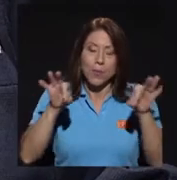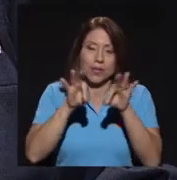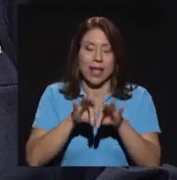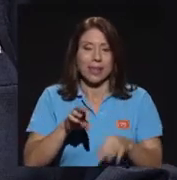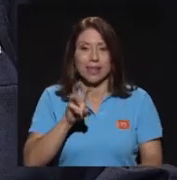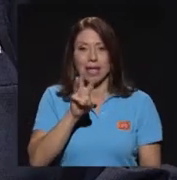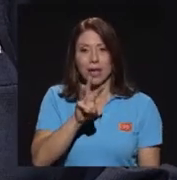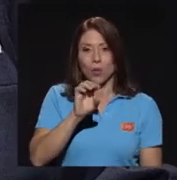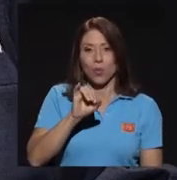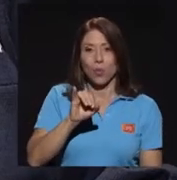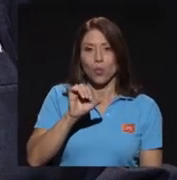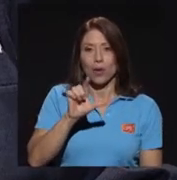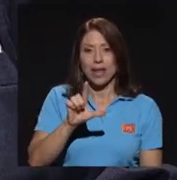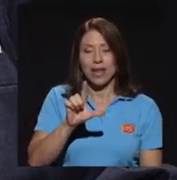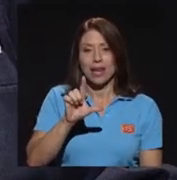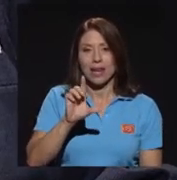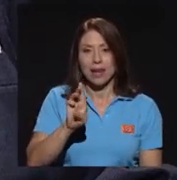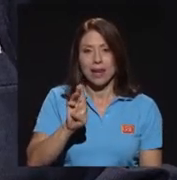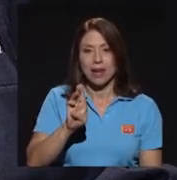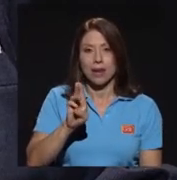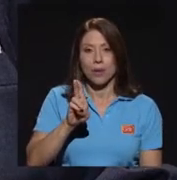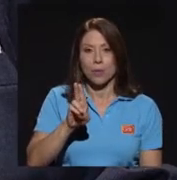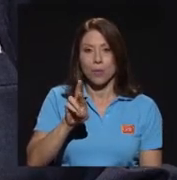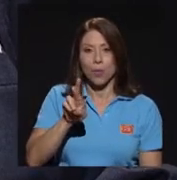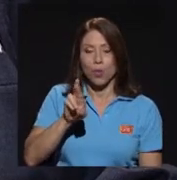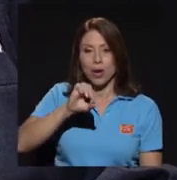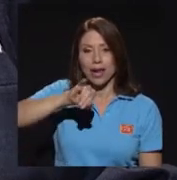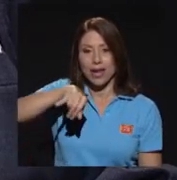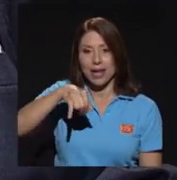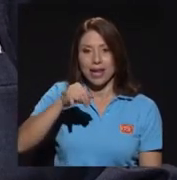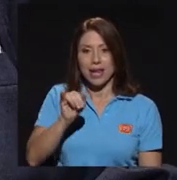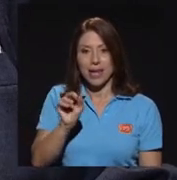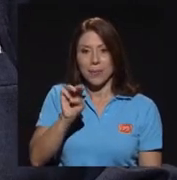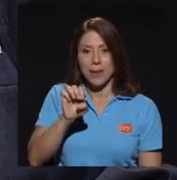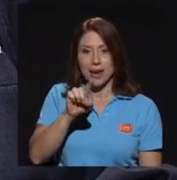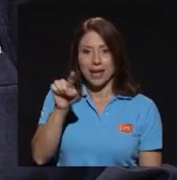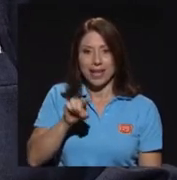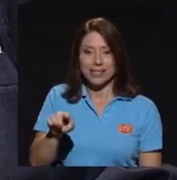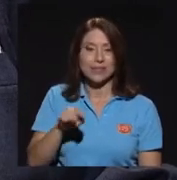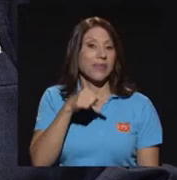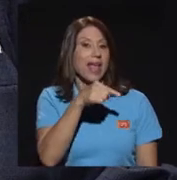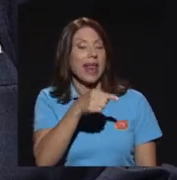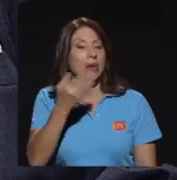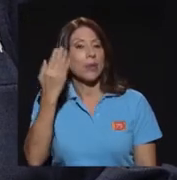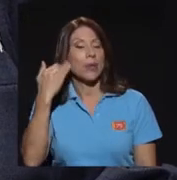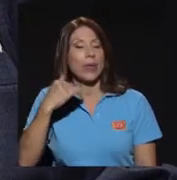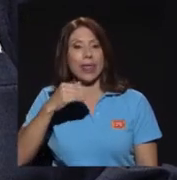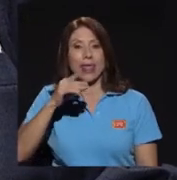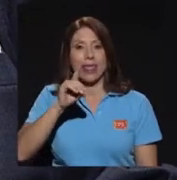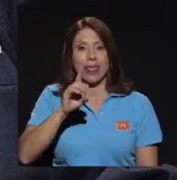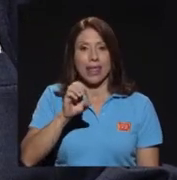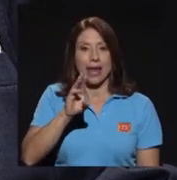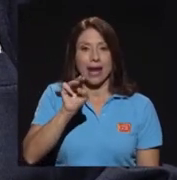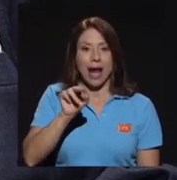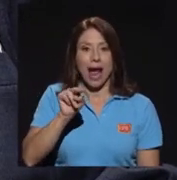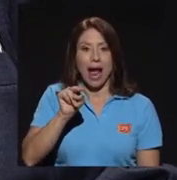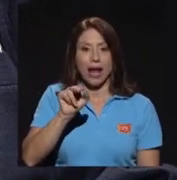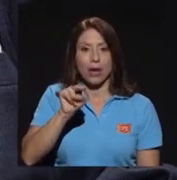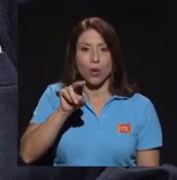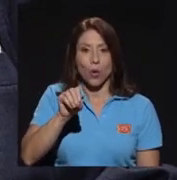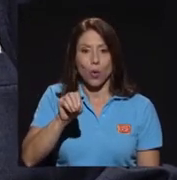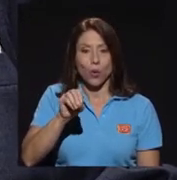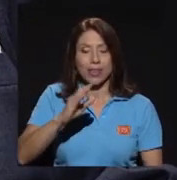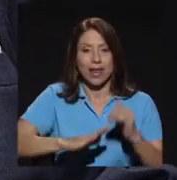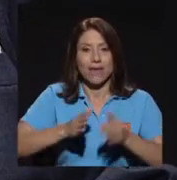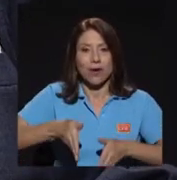don wilber jiménez es fue decano de la facultad y aunque